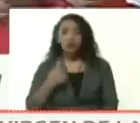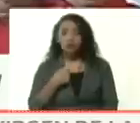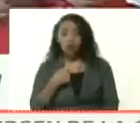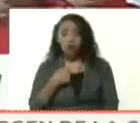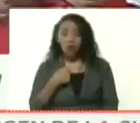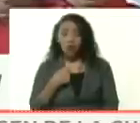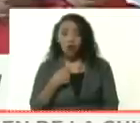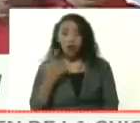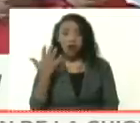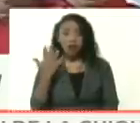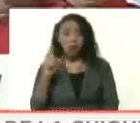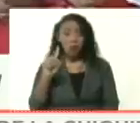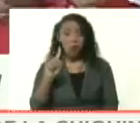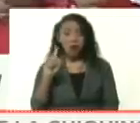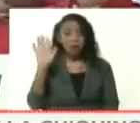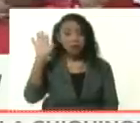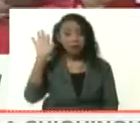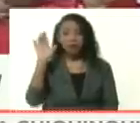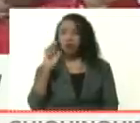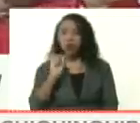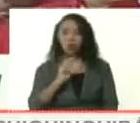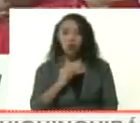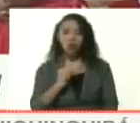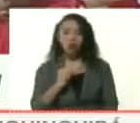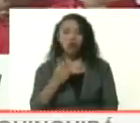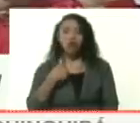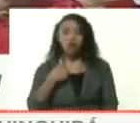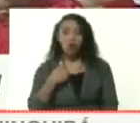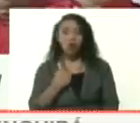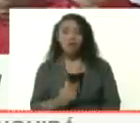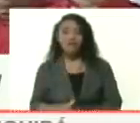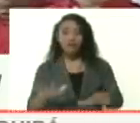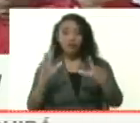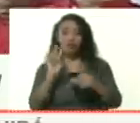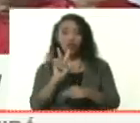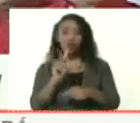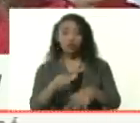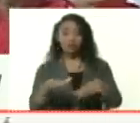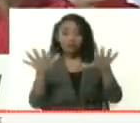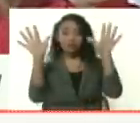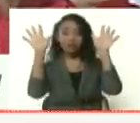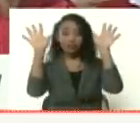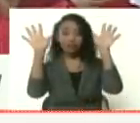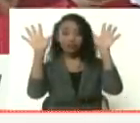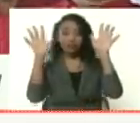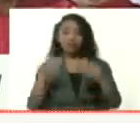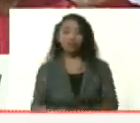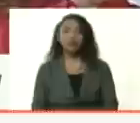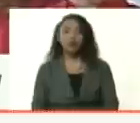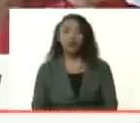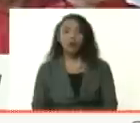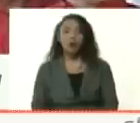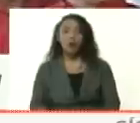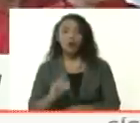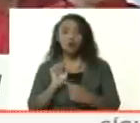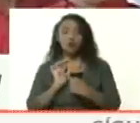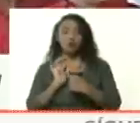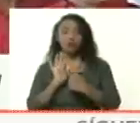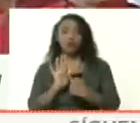dos manos por el actual CNE, por su presidenta Divisay